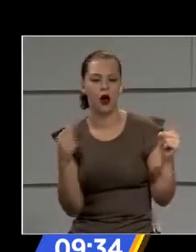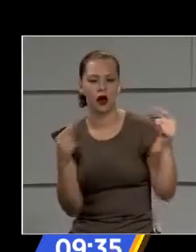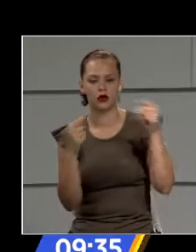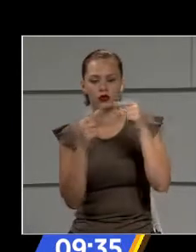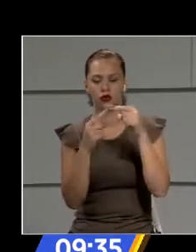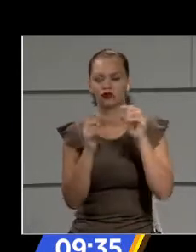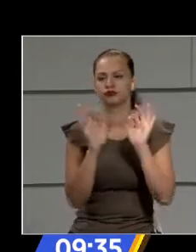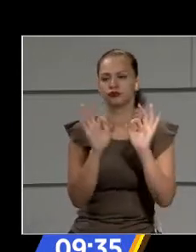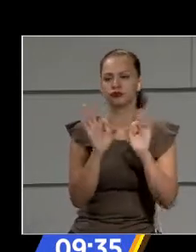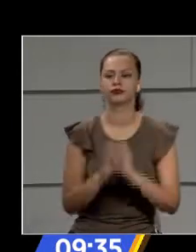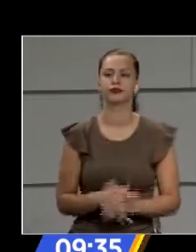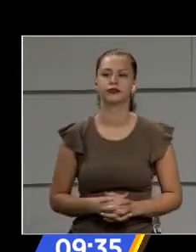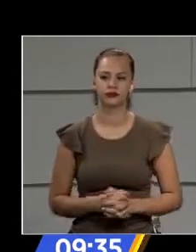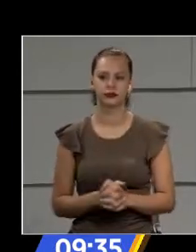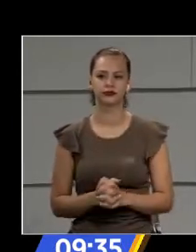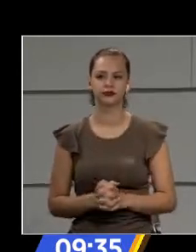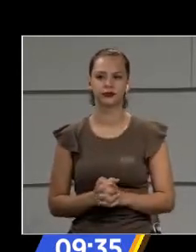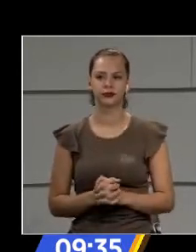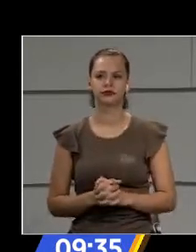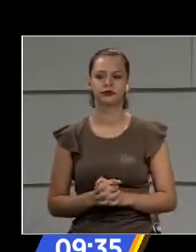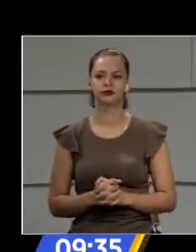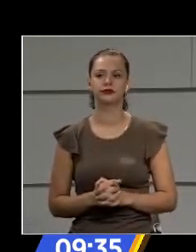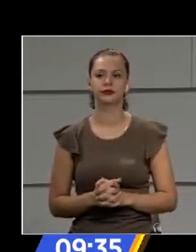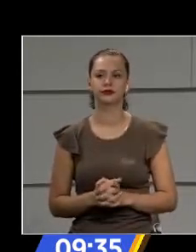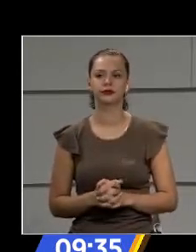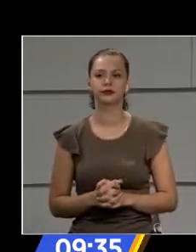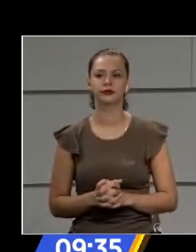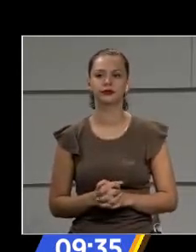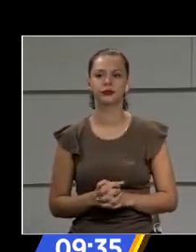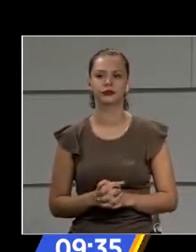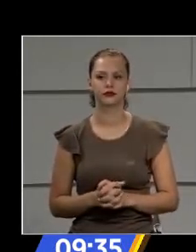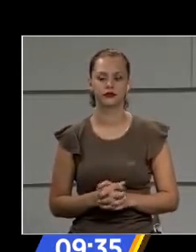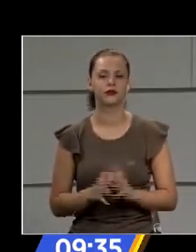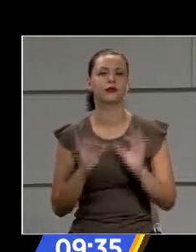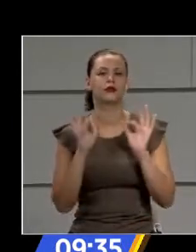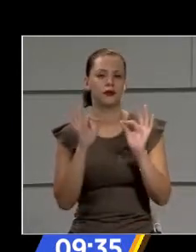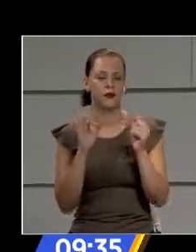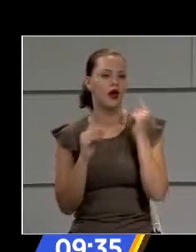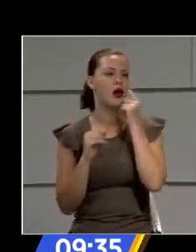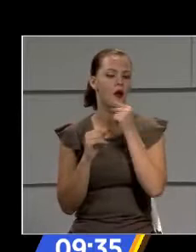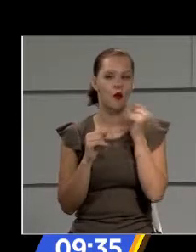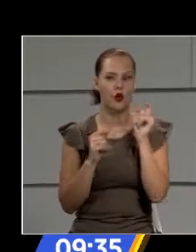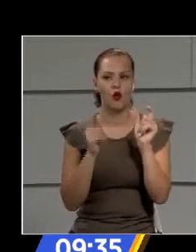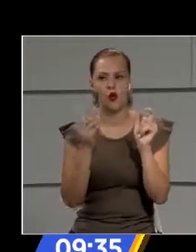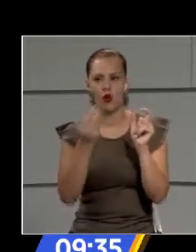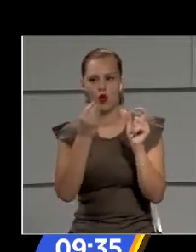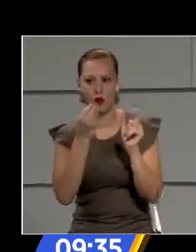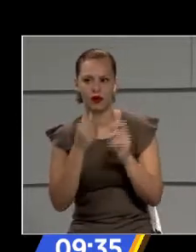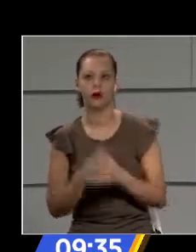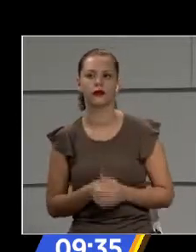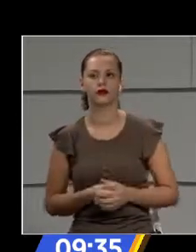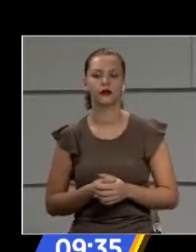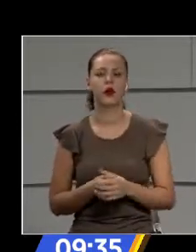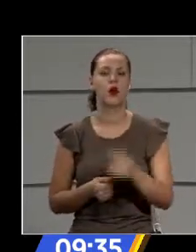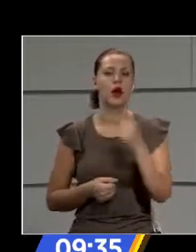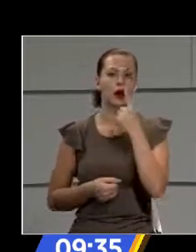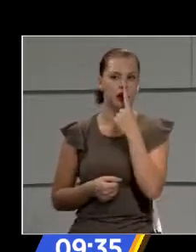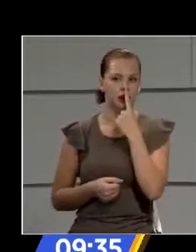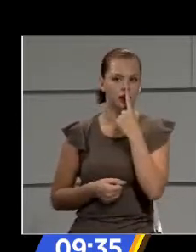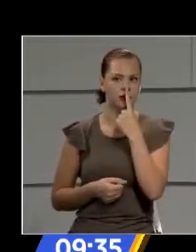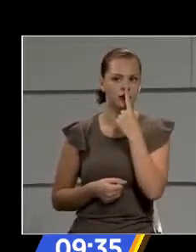Muy bien. Vamos a ver. Con la... Ahí está la boca, ajá, lo que podemos comer. Con los ojos podemos... Con